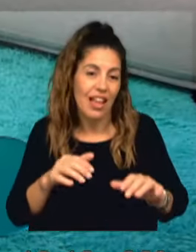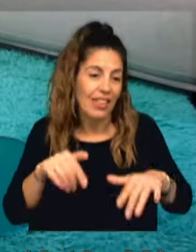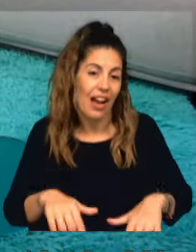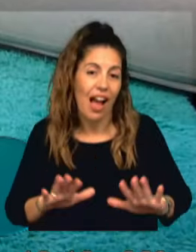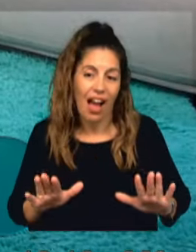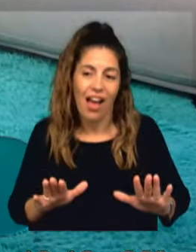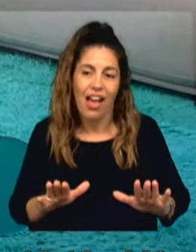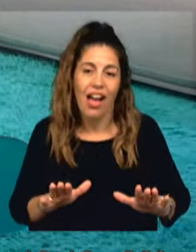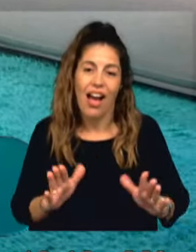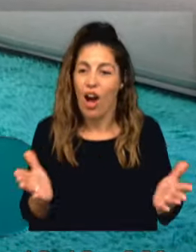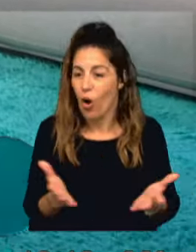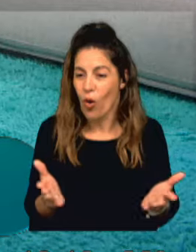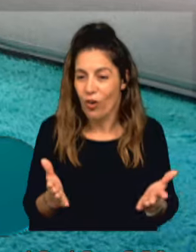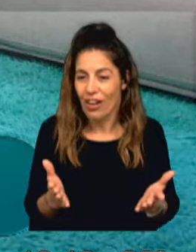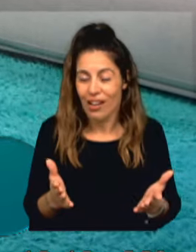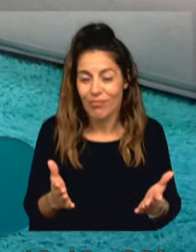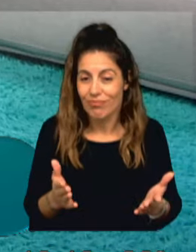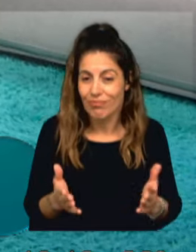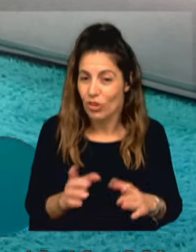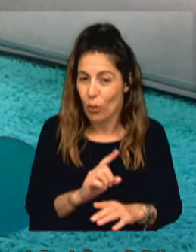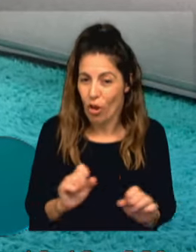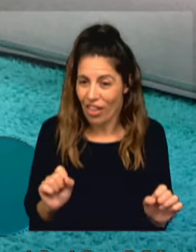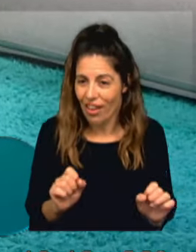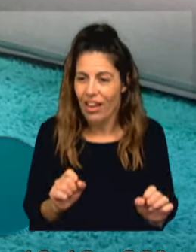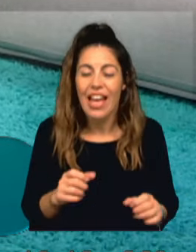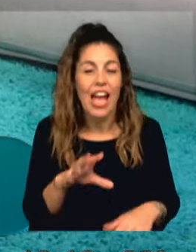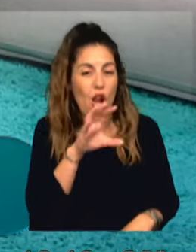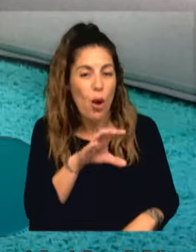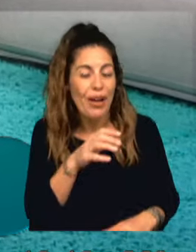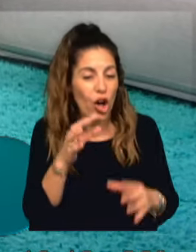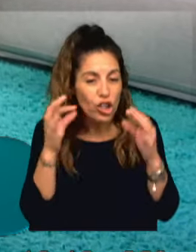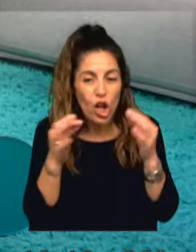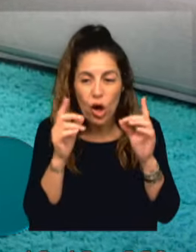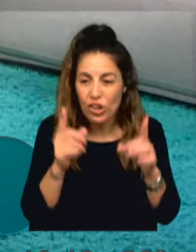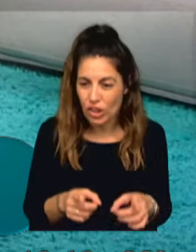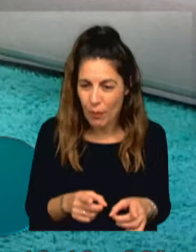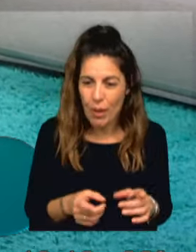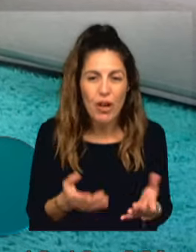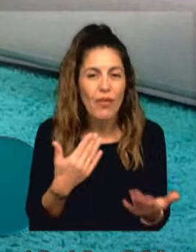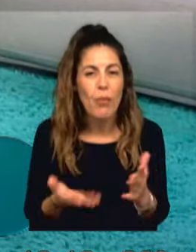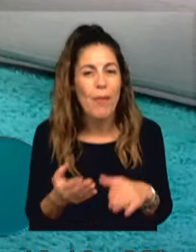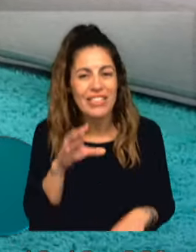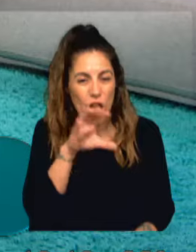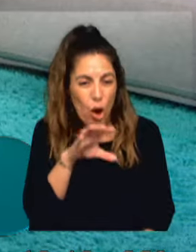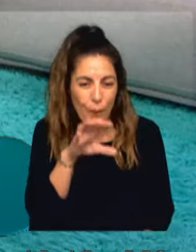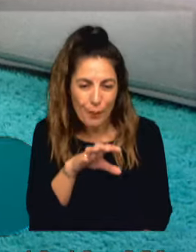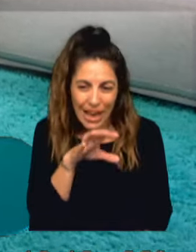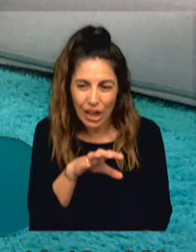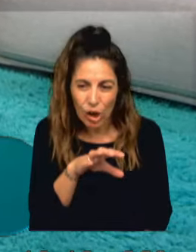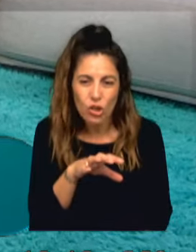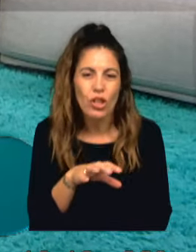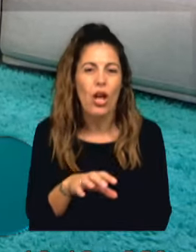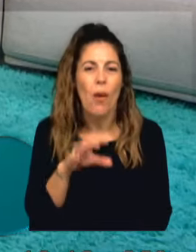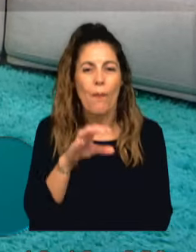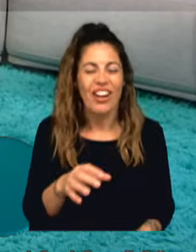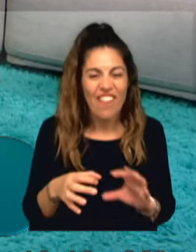ahora vamos a ir poquito en los perros y esto también en los gatos también sucede Hablamos más en los perros porque en realidad eh este